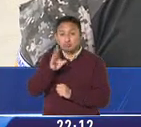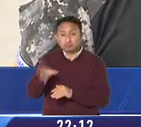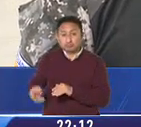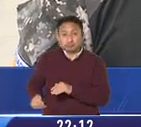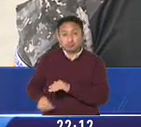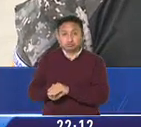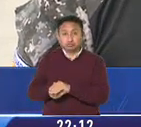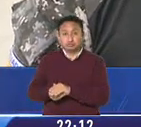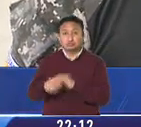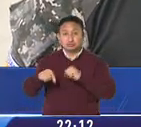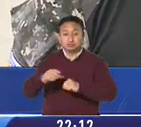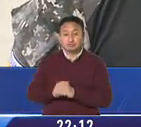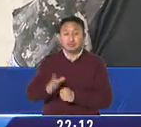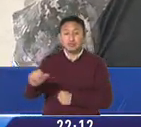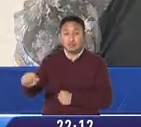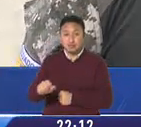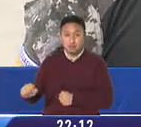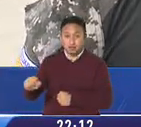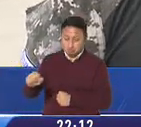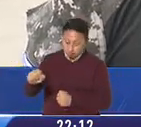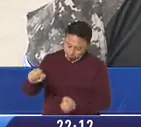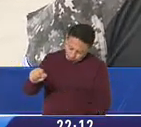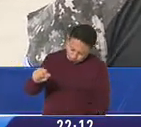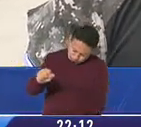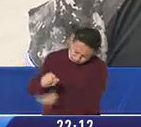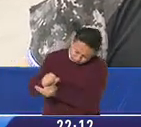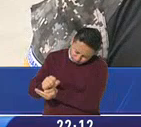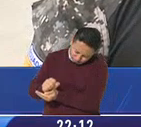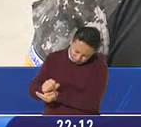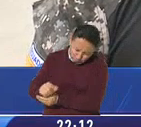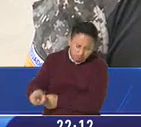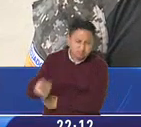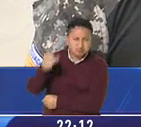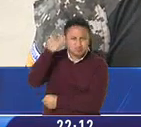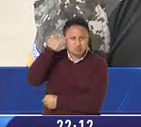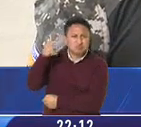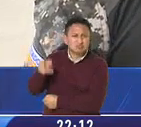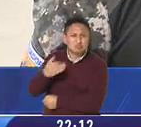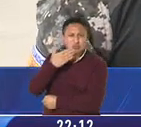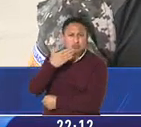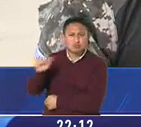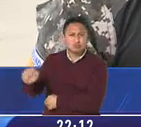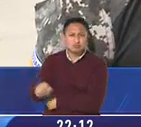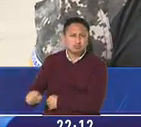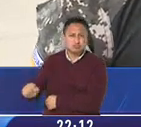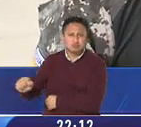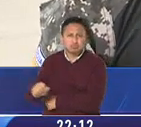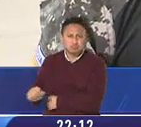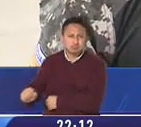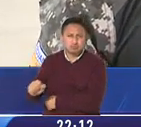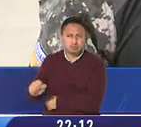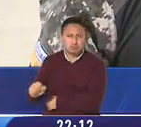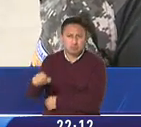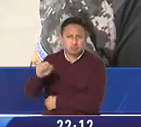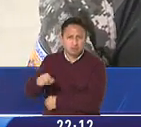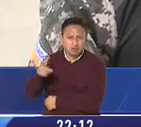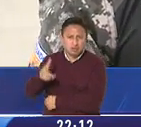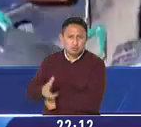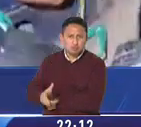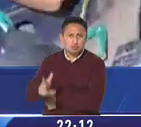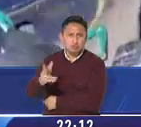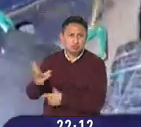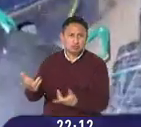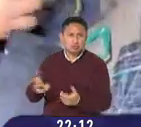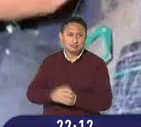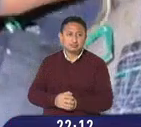encontraba debajo de la palanca de cambios. No sé cómo podrían ellos manejar así para poder pasar las